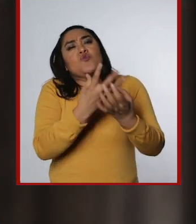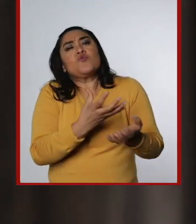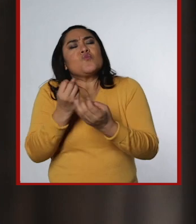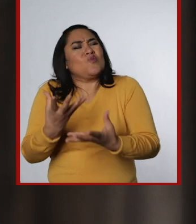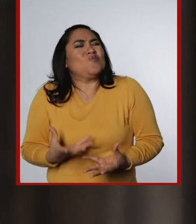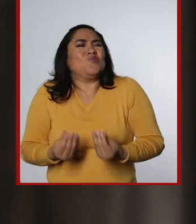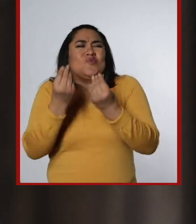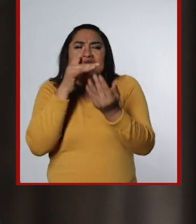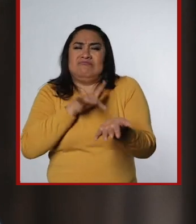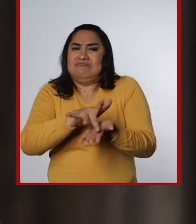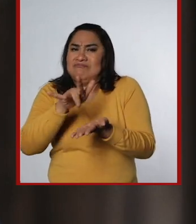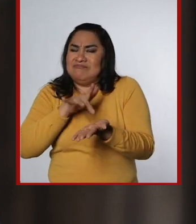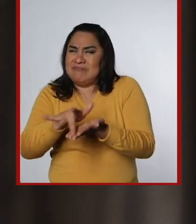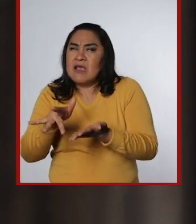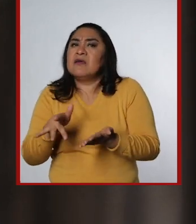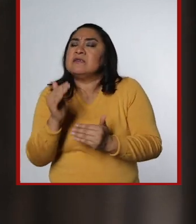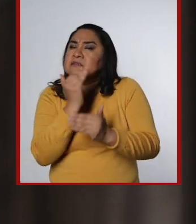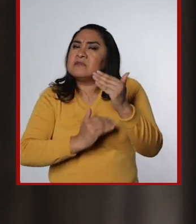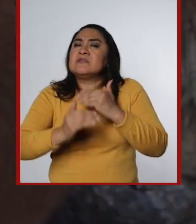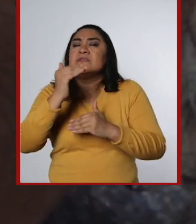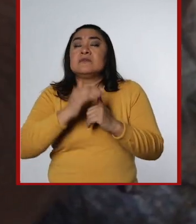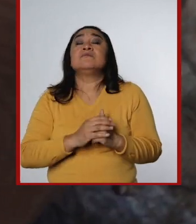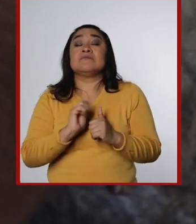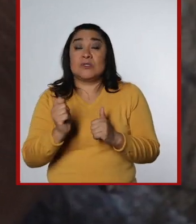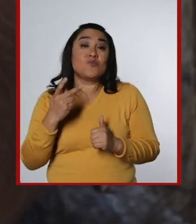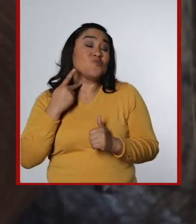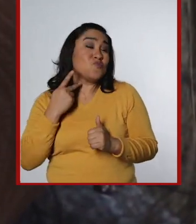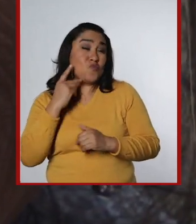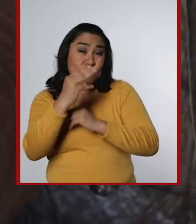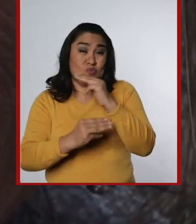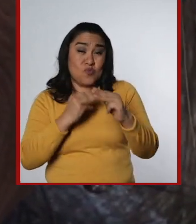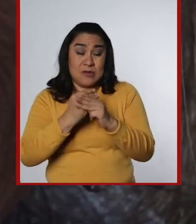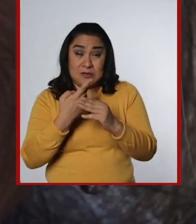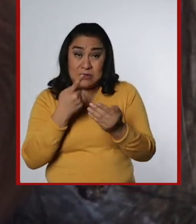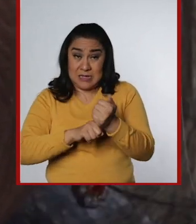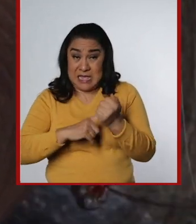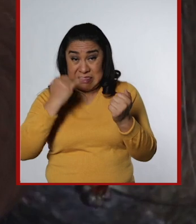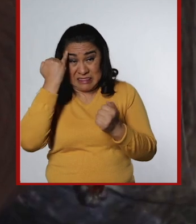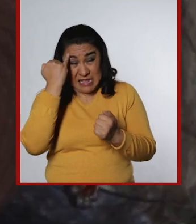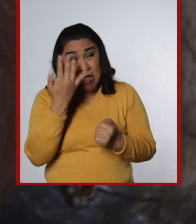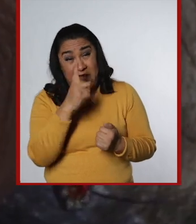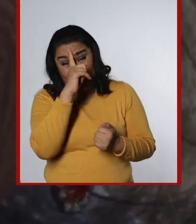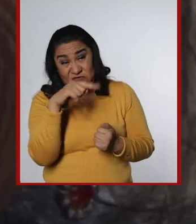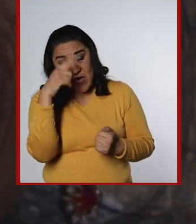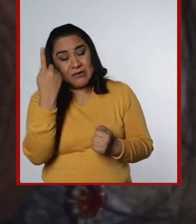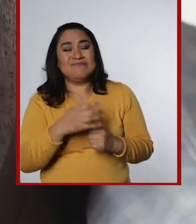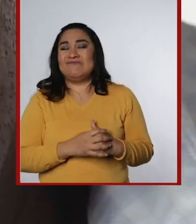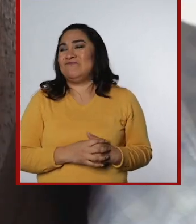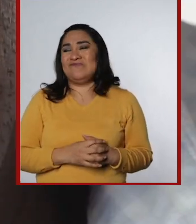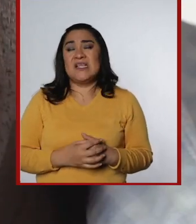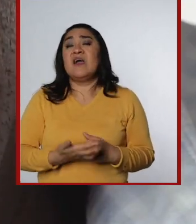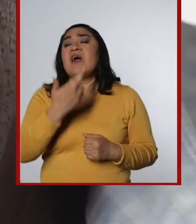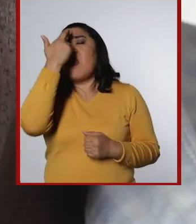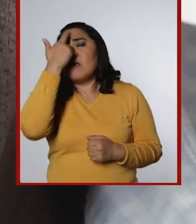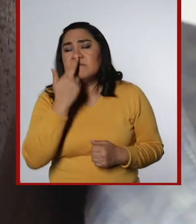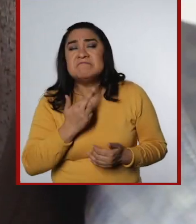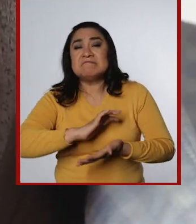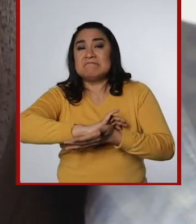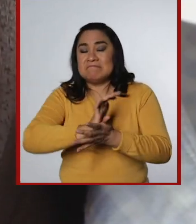mujeres indígenas en el país no es fácil. El racismo, la discriminación siguen siendo un ente que